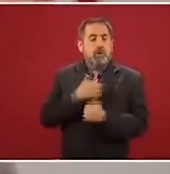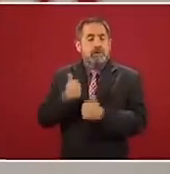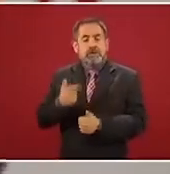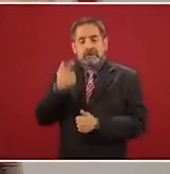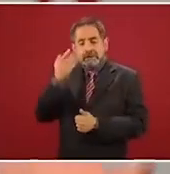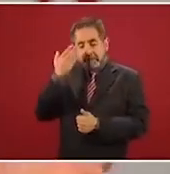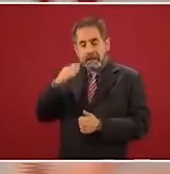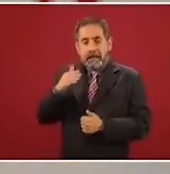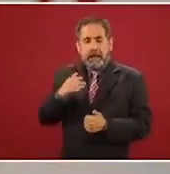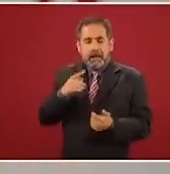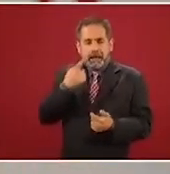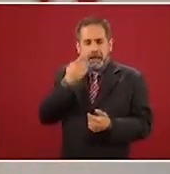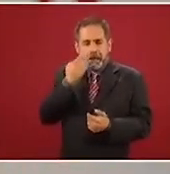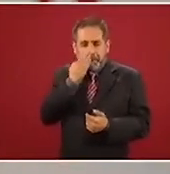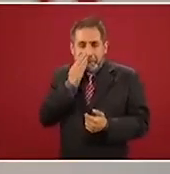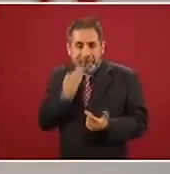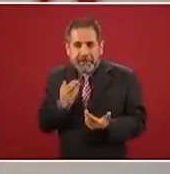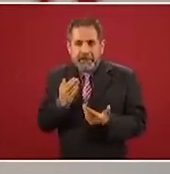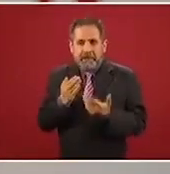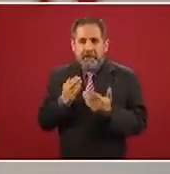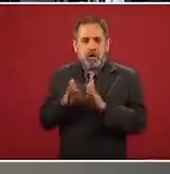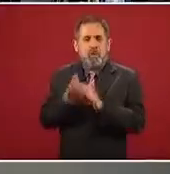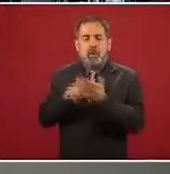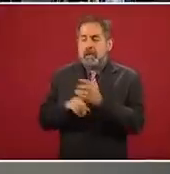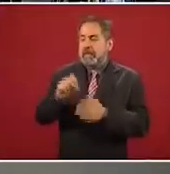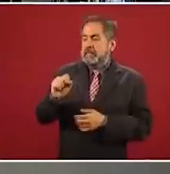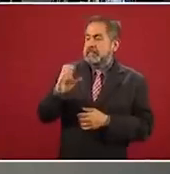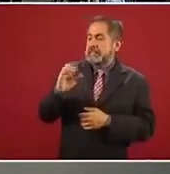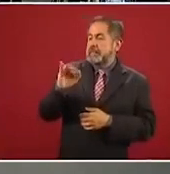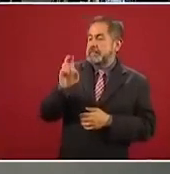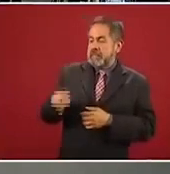es el Instituto de Salud para el Bienestar.